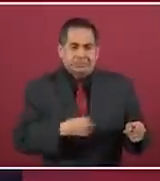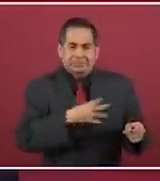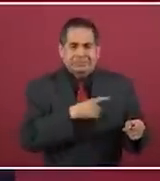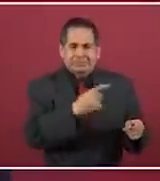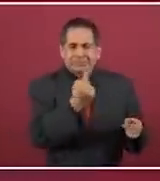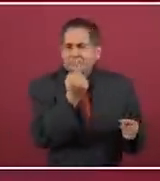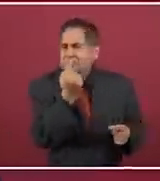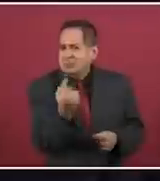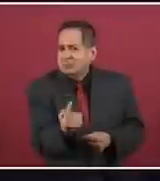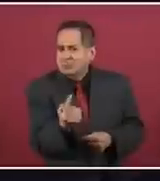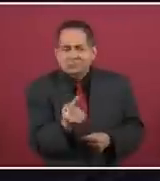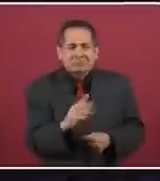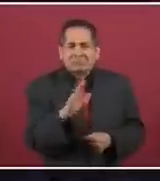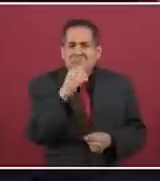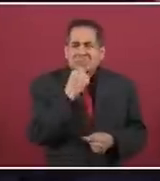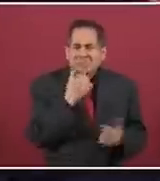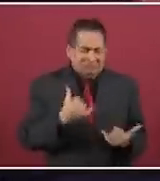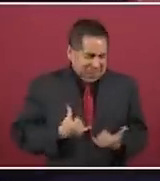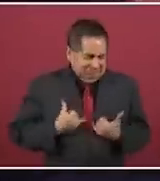era casi un niño.